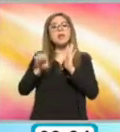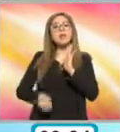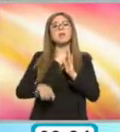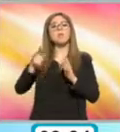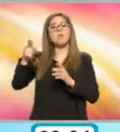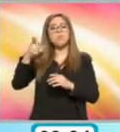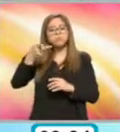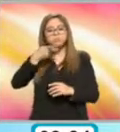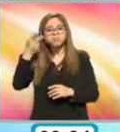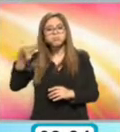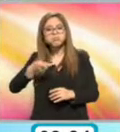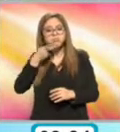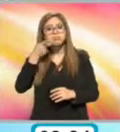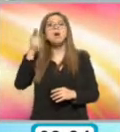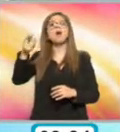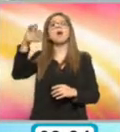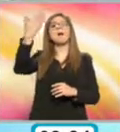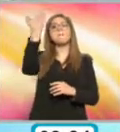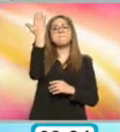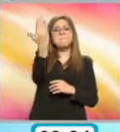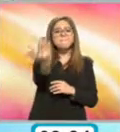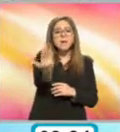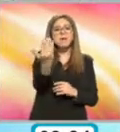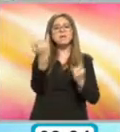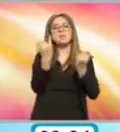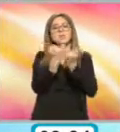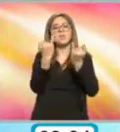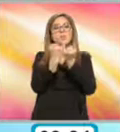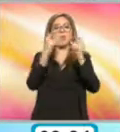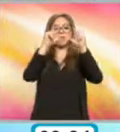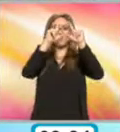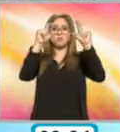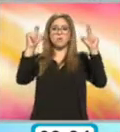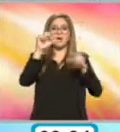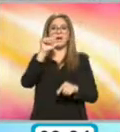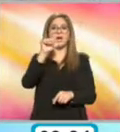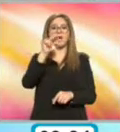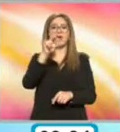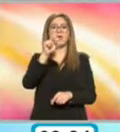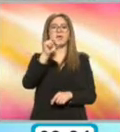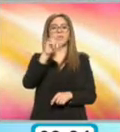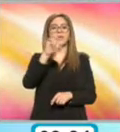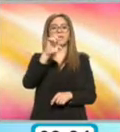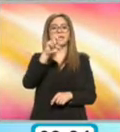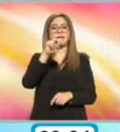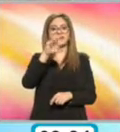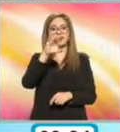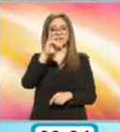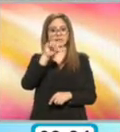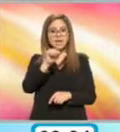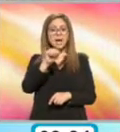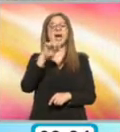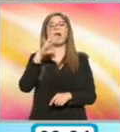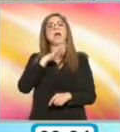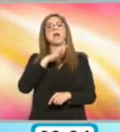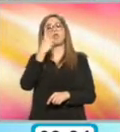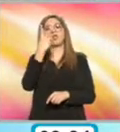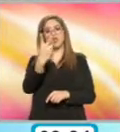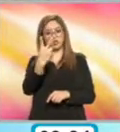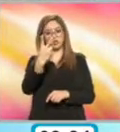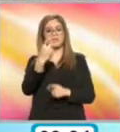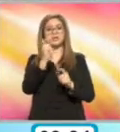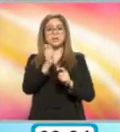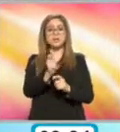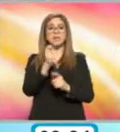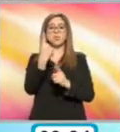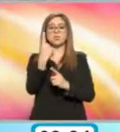con esa petición. Luego viene una fase de audiencias que se llaman audiencias preliminares, que tiene dos fases: una junta previa,